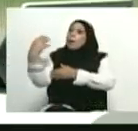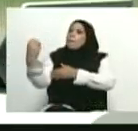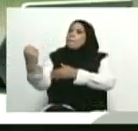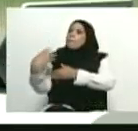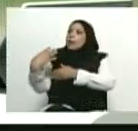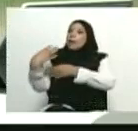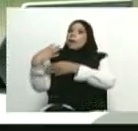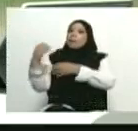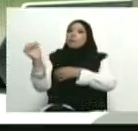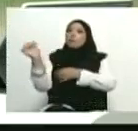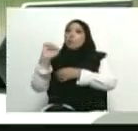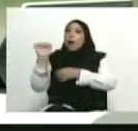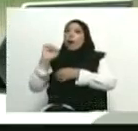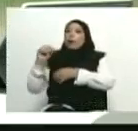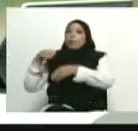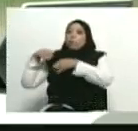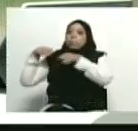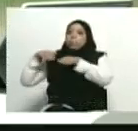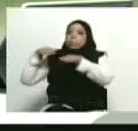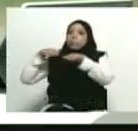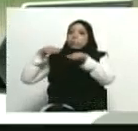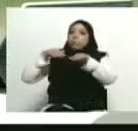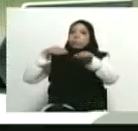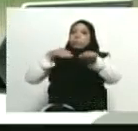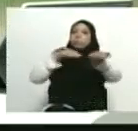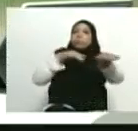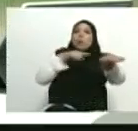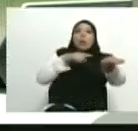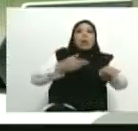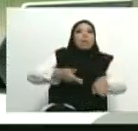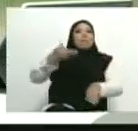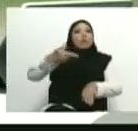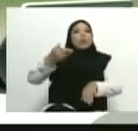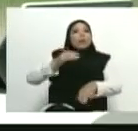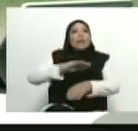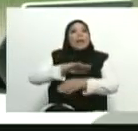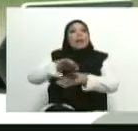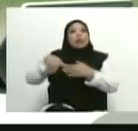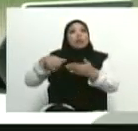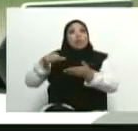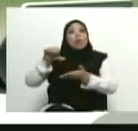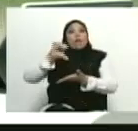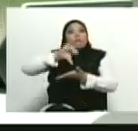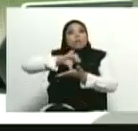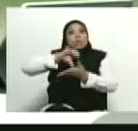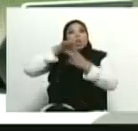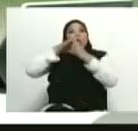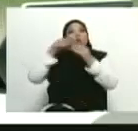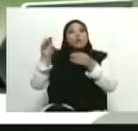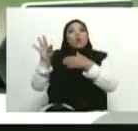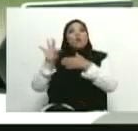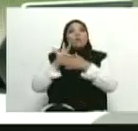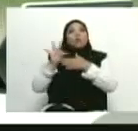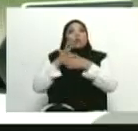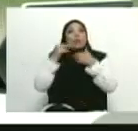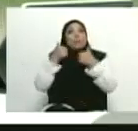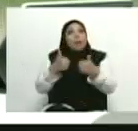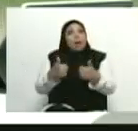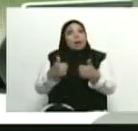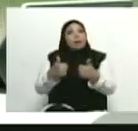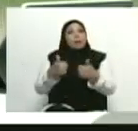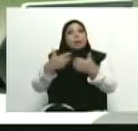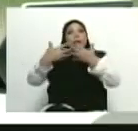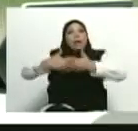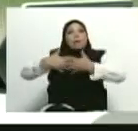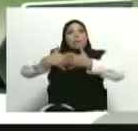en todas las ciudades, ¿ah? Tan importante, en un país funcione todo, todo, todo, fábrica